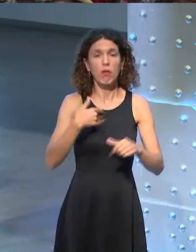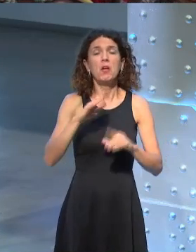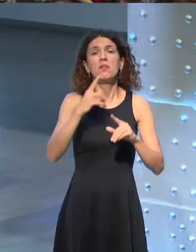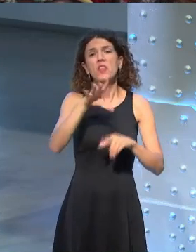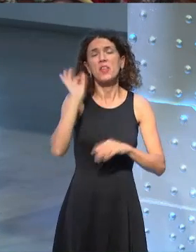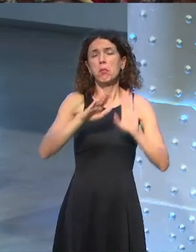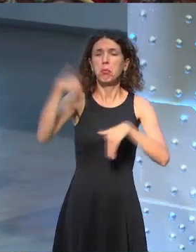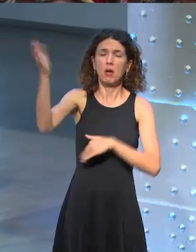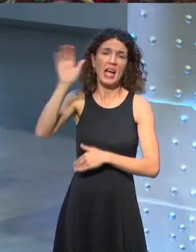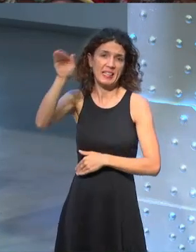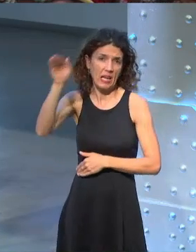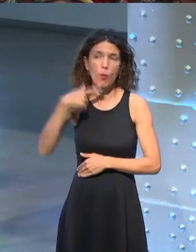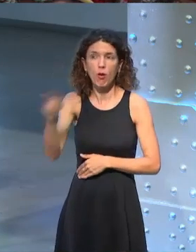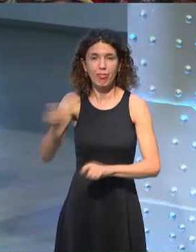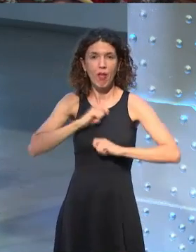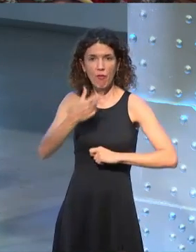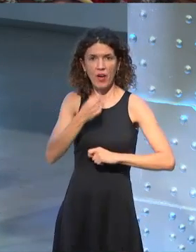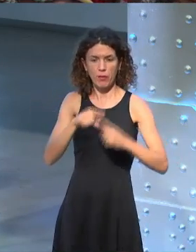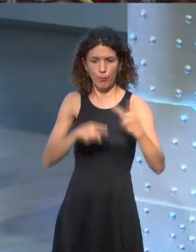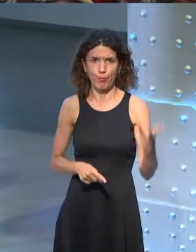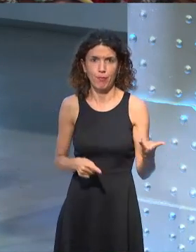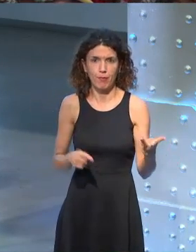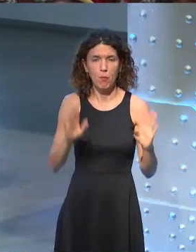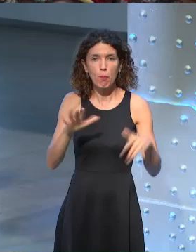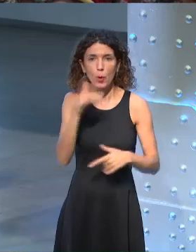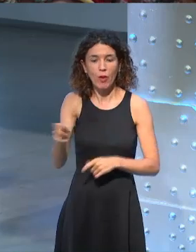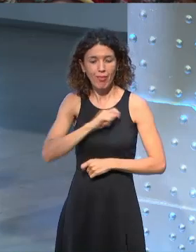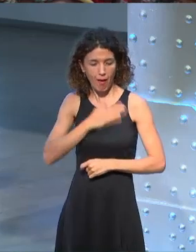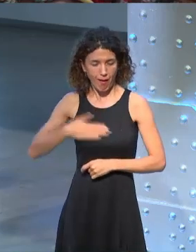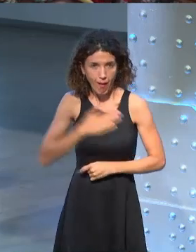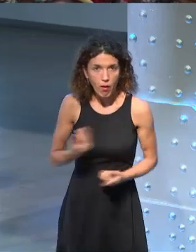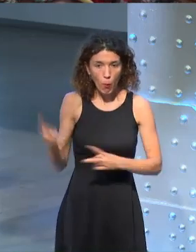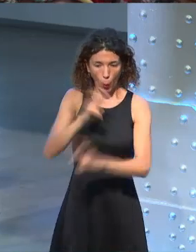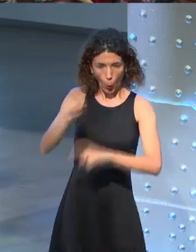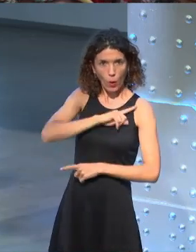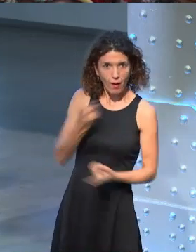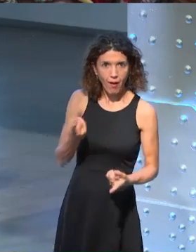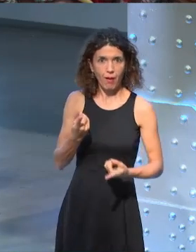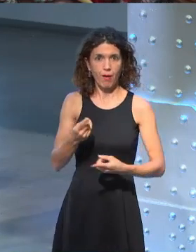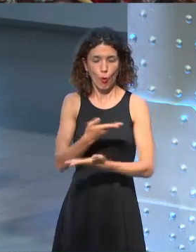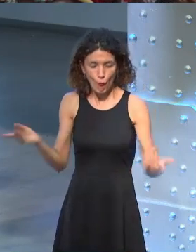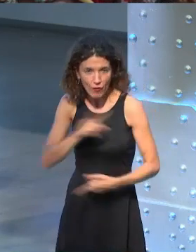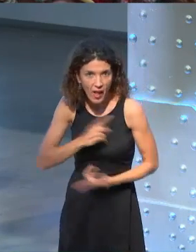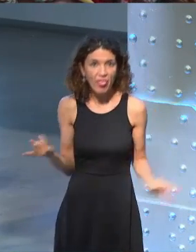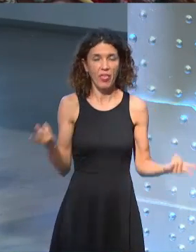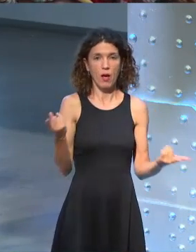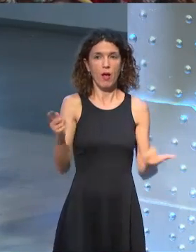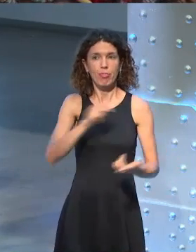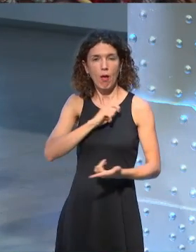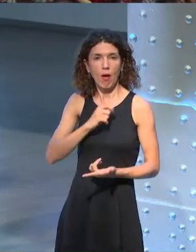al extranjero porque me lo ponían más fácil. Porque es que te aprecian, te quieren, te buscan. Te reconocen y te